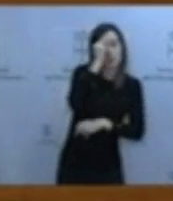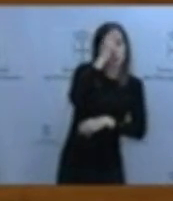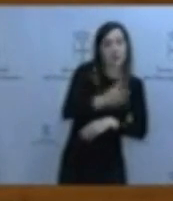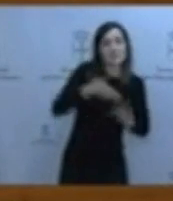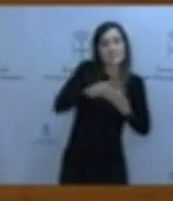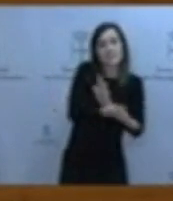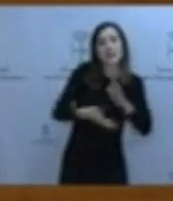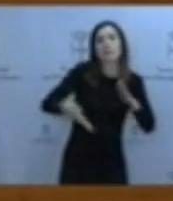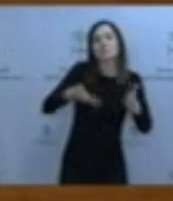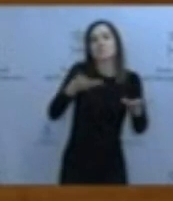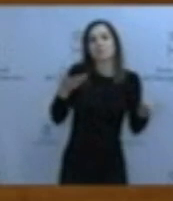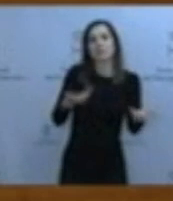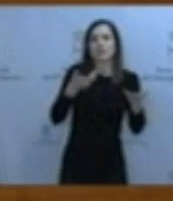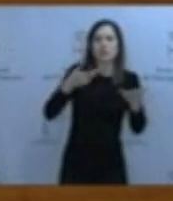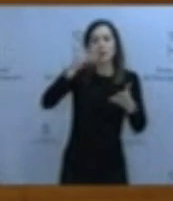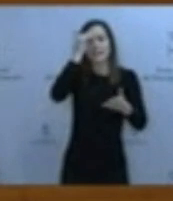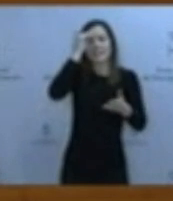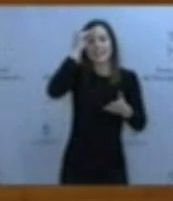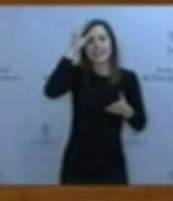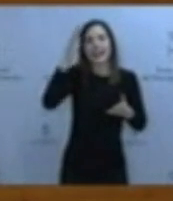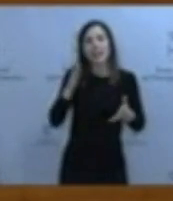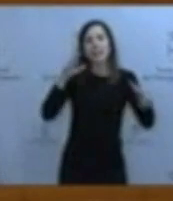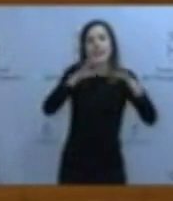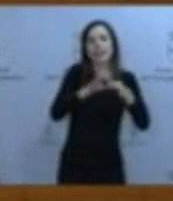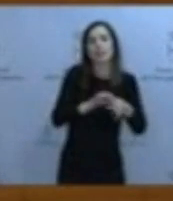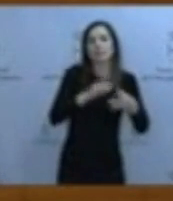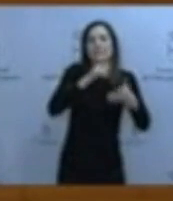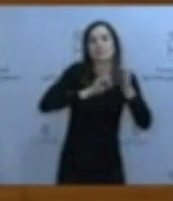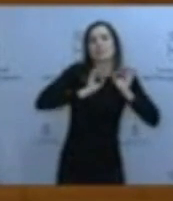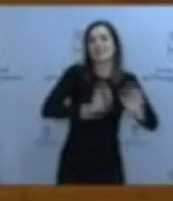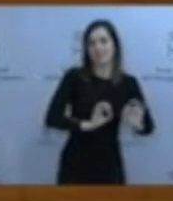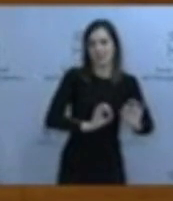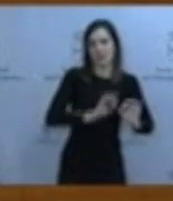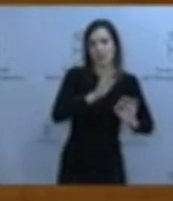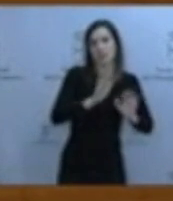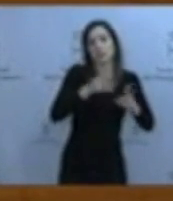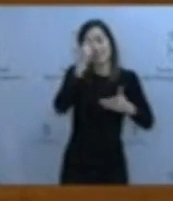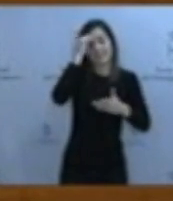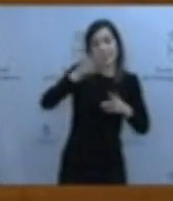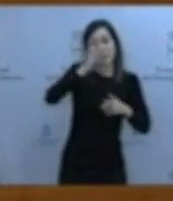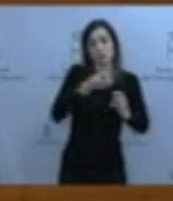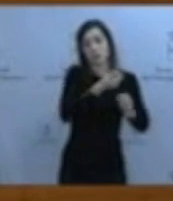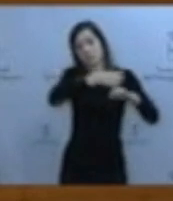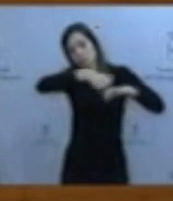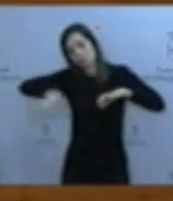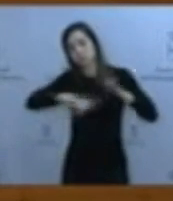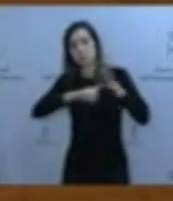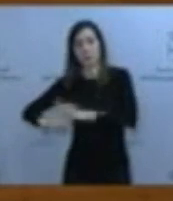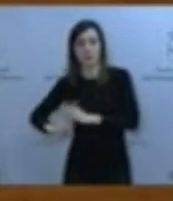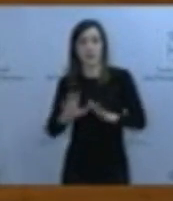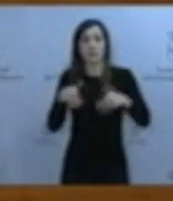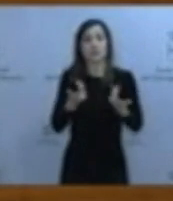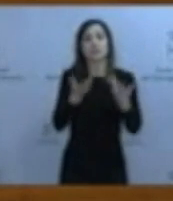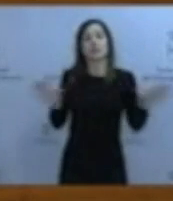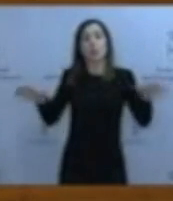se fundamentan en un tipo de inteligencias que son muy concretas y que excluyen a otro tipo de inteligencias y que lo que hacen es que personas,